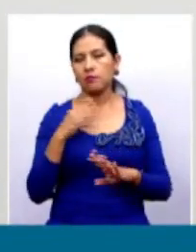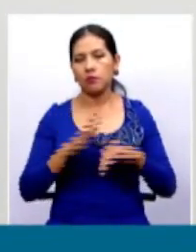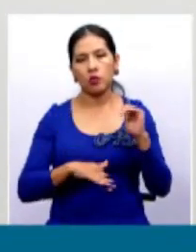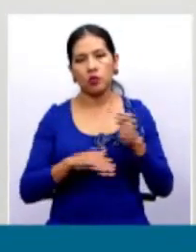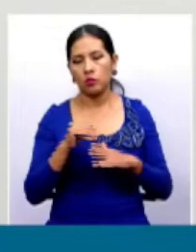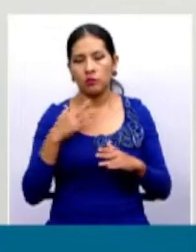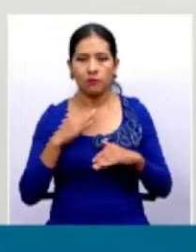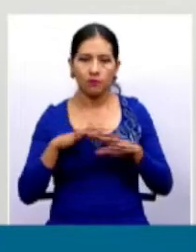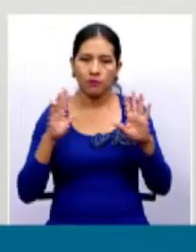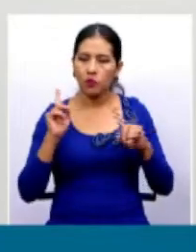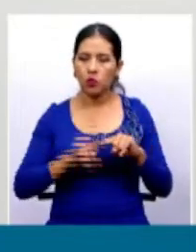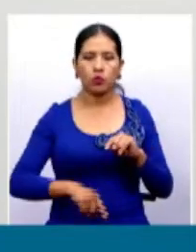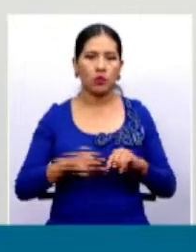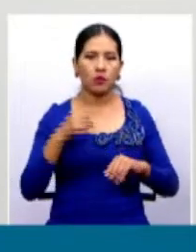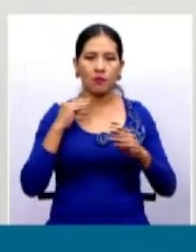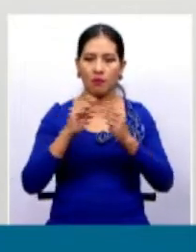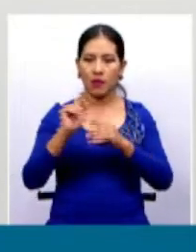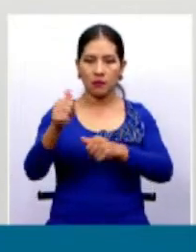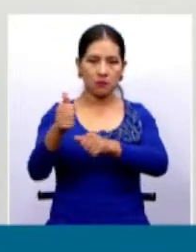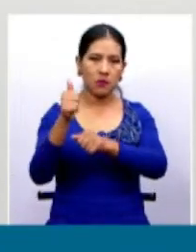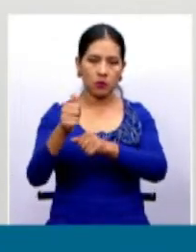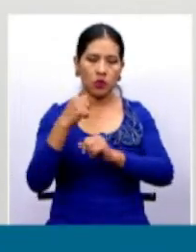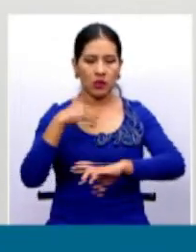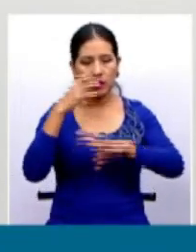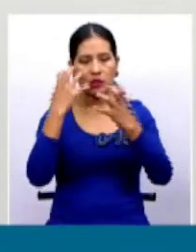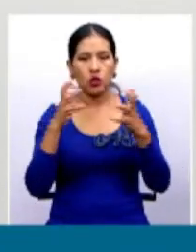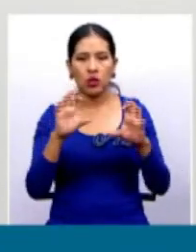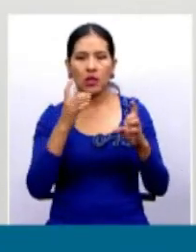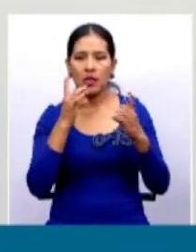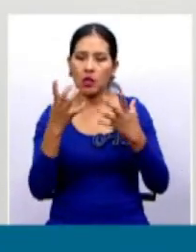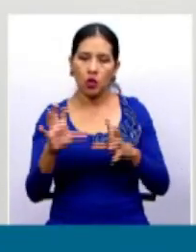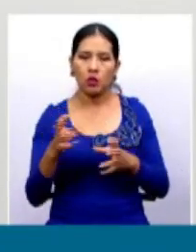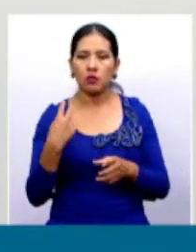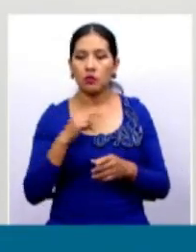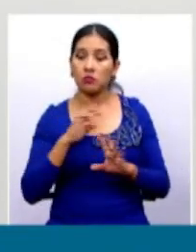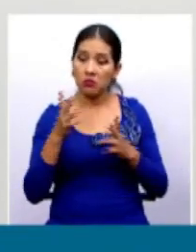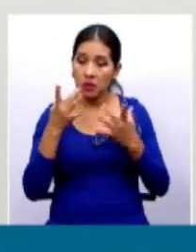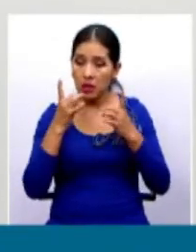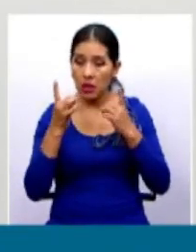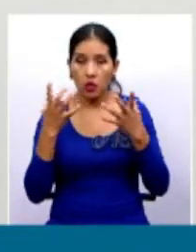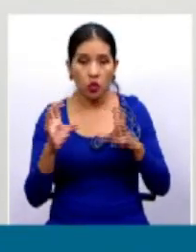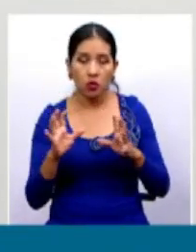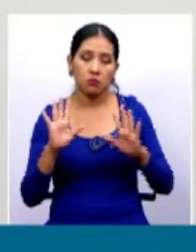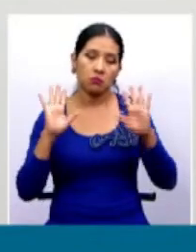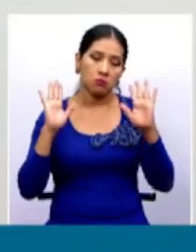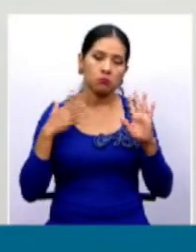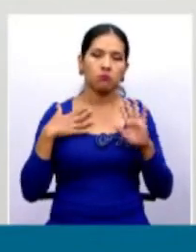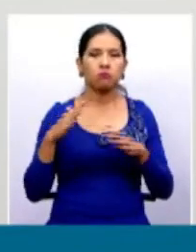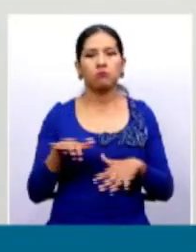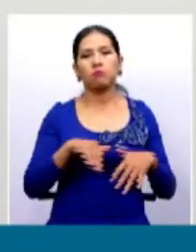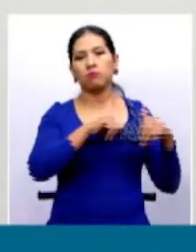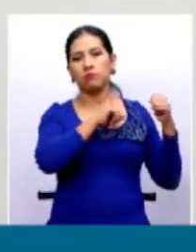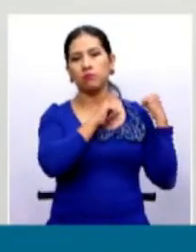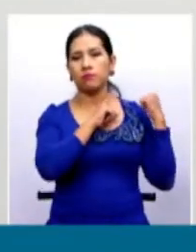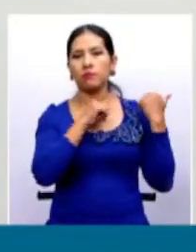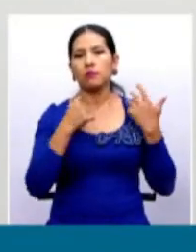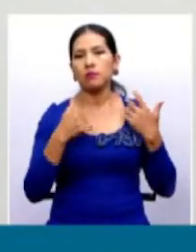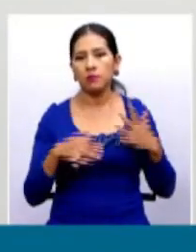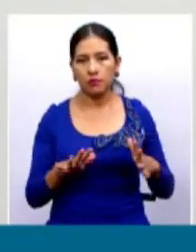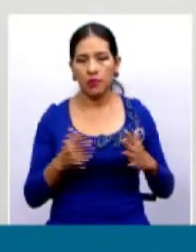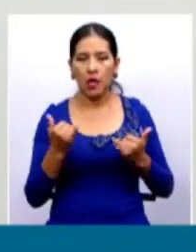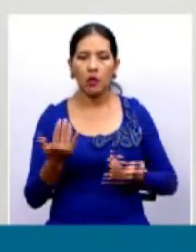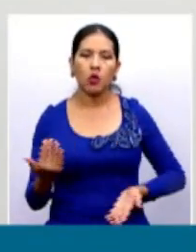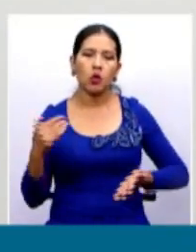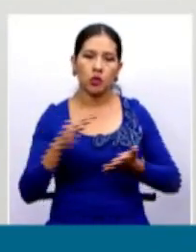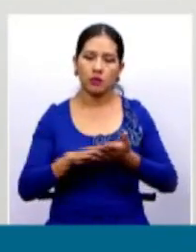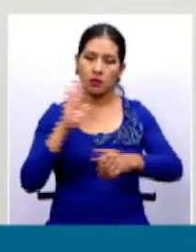roto el diálogo no nosotros Nosotros con ese antecedente de seguir dialogando nos hemos retirado Y nuevamente nosotros hacemos un